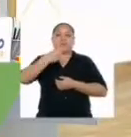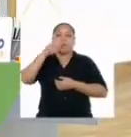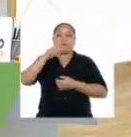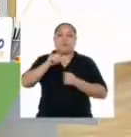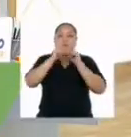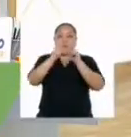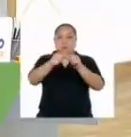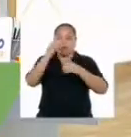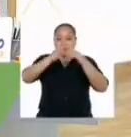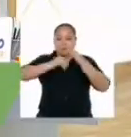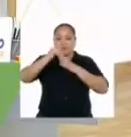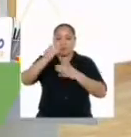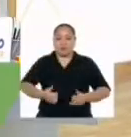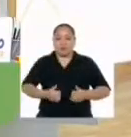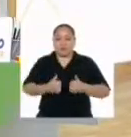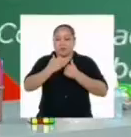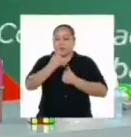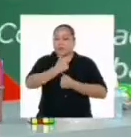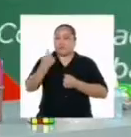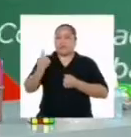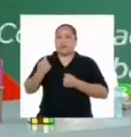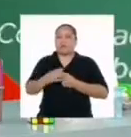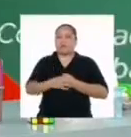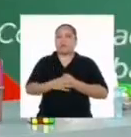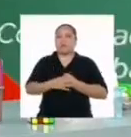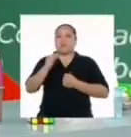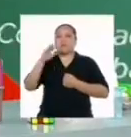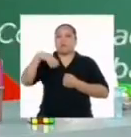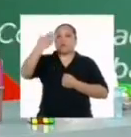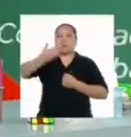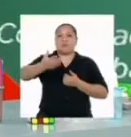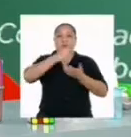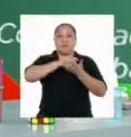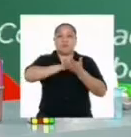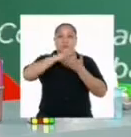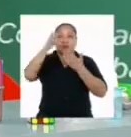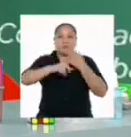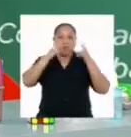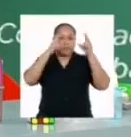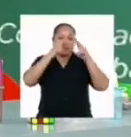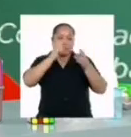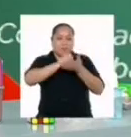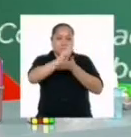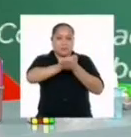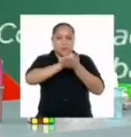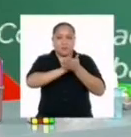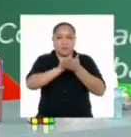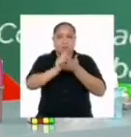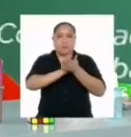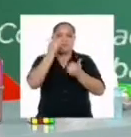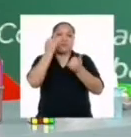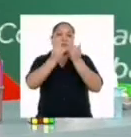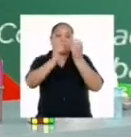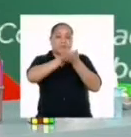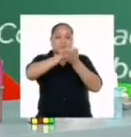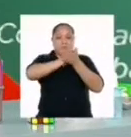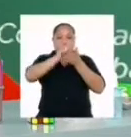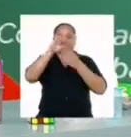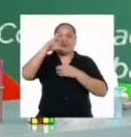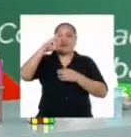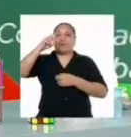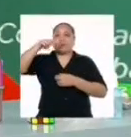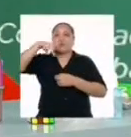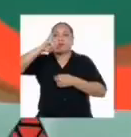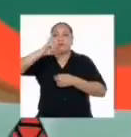seguir construyéndonos como país. En el siguiente programa revisaremos y escribiremos la versión final de la crónica y